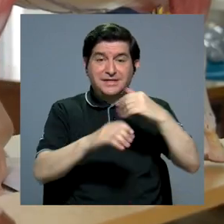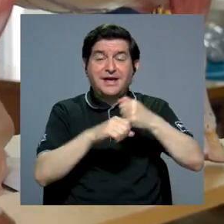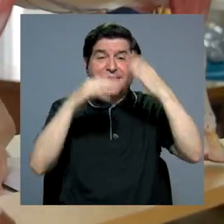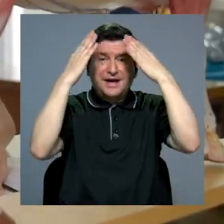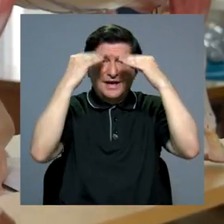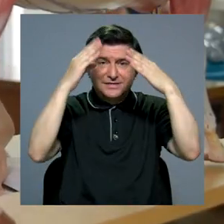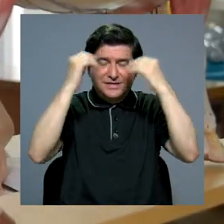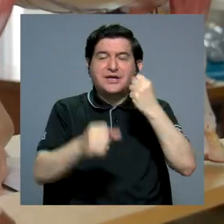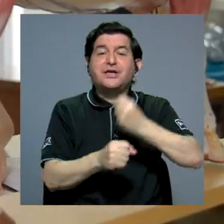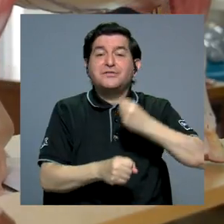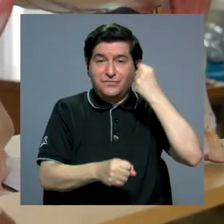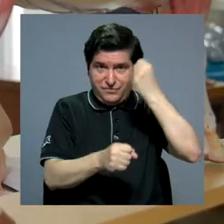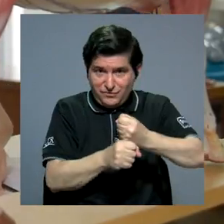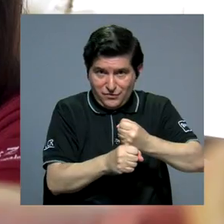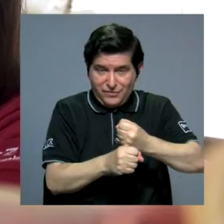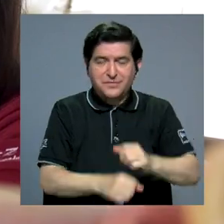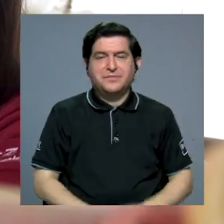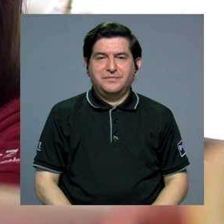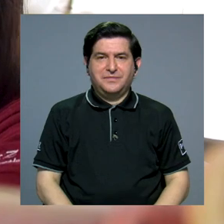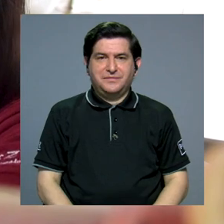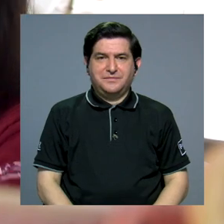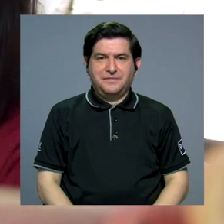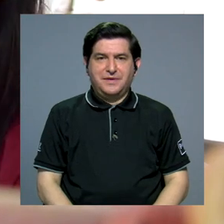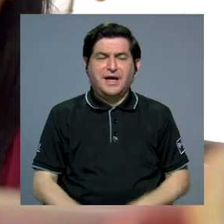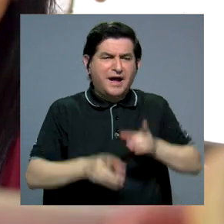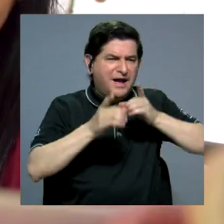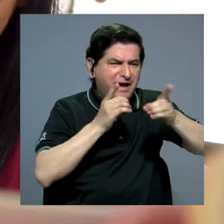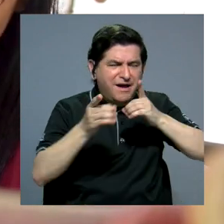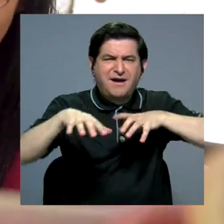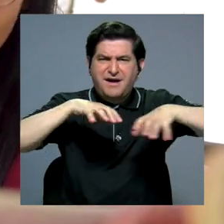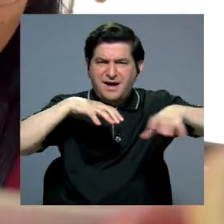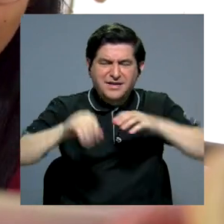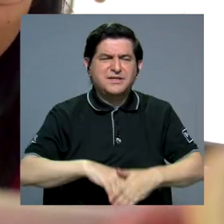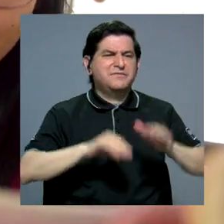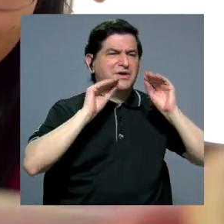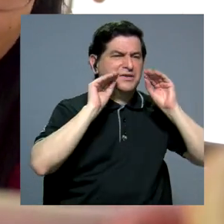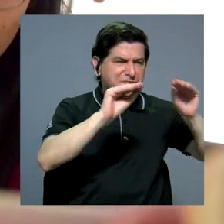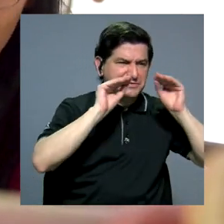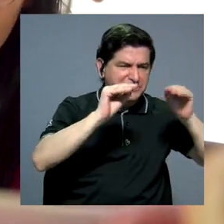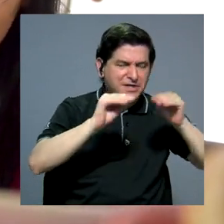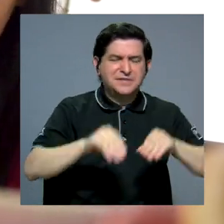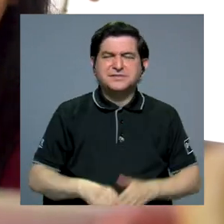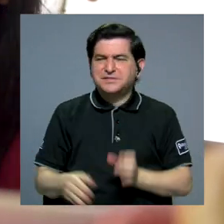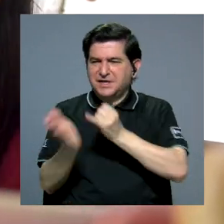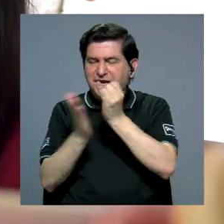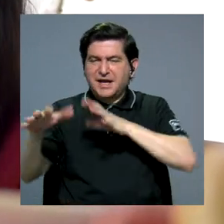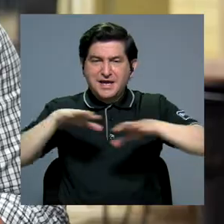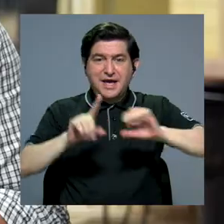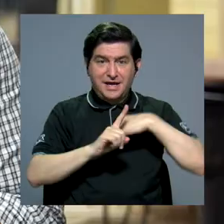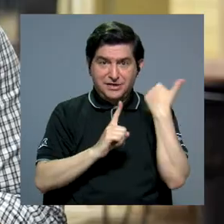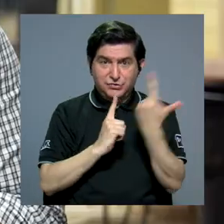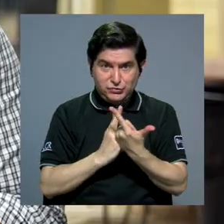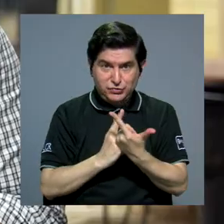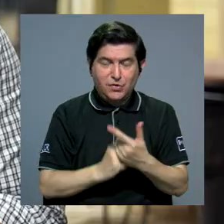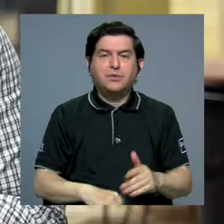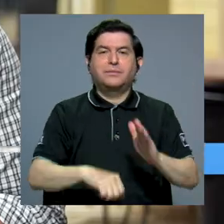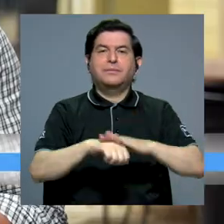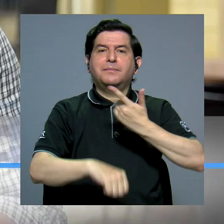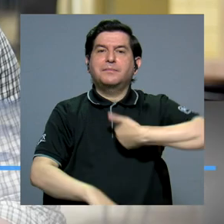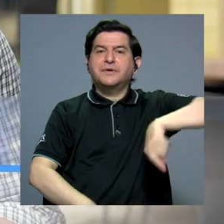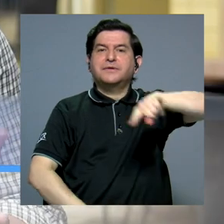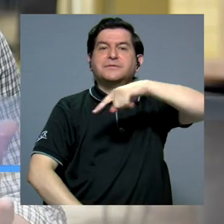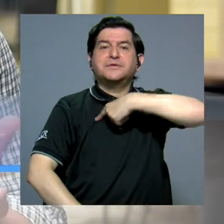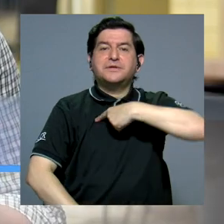un informe de labores donde describen las actividades de docencia, investigación y acción social, eso nos